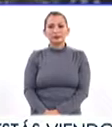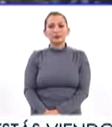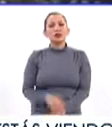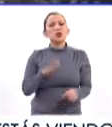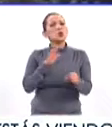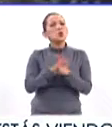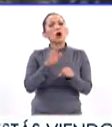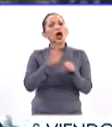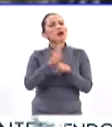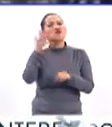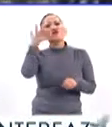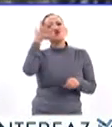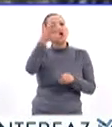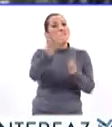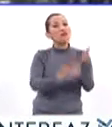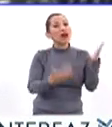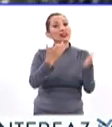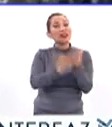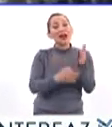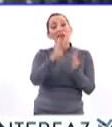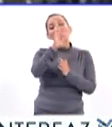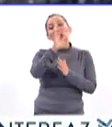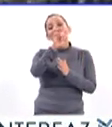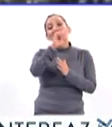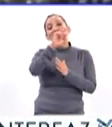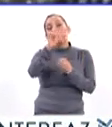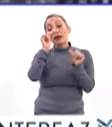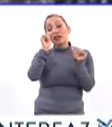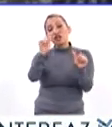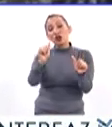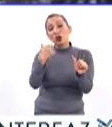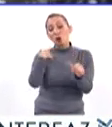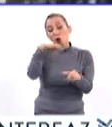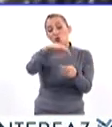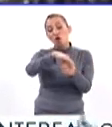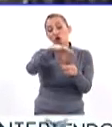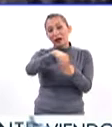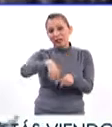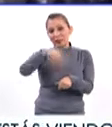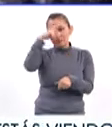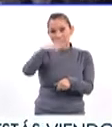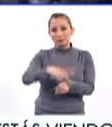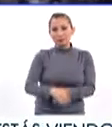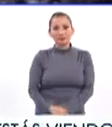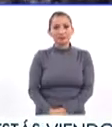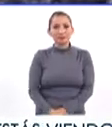¿Cuáles son los retos que enfrenta el federalismo en materia electoral en México?